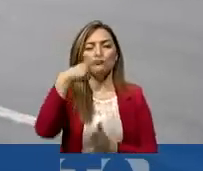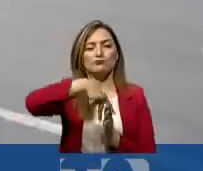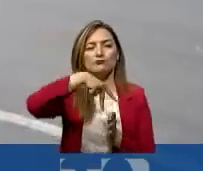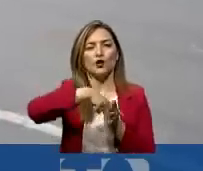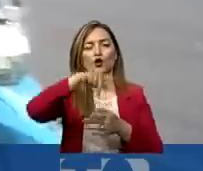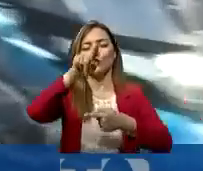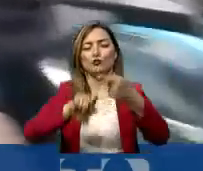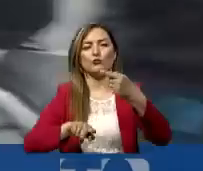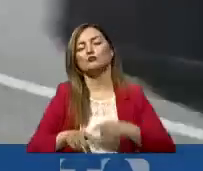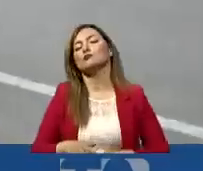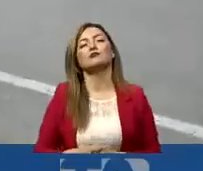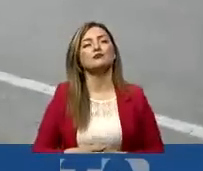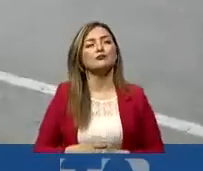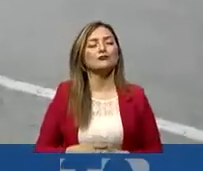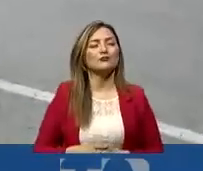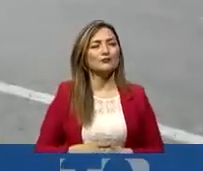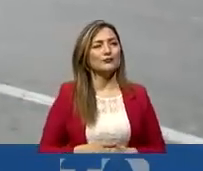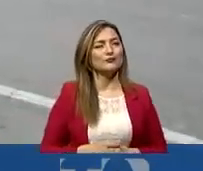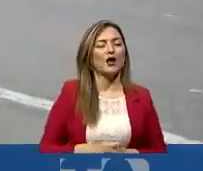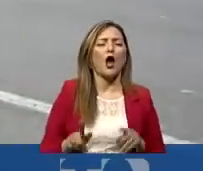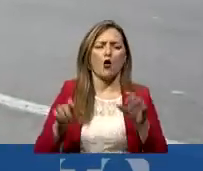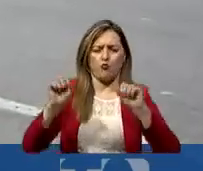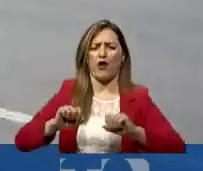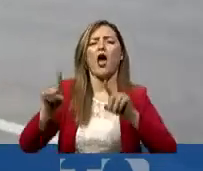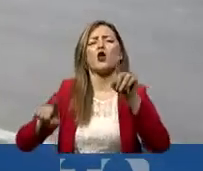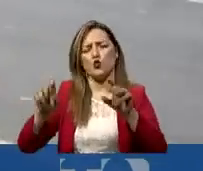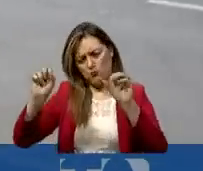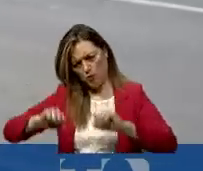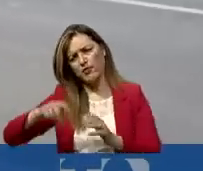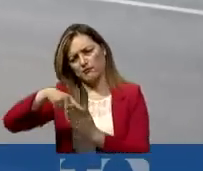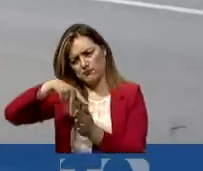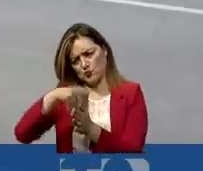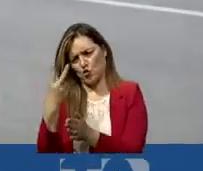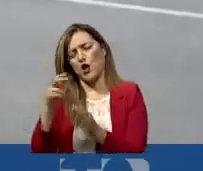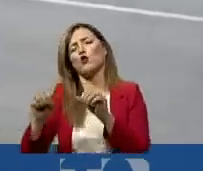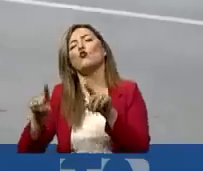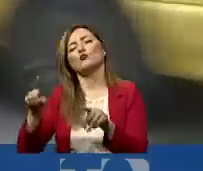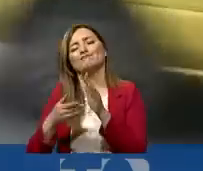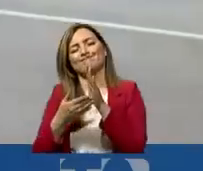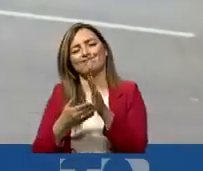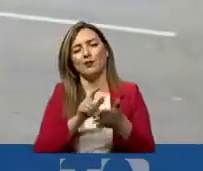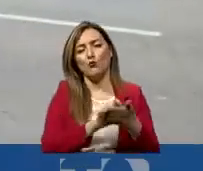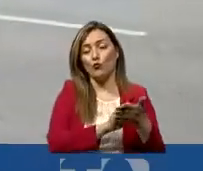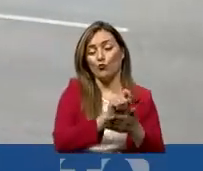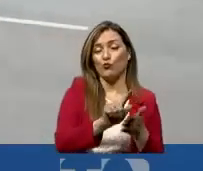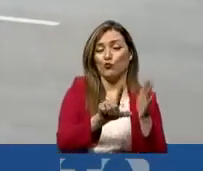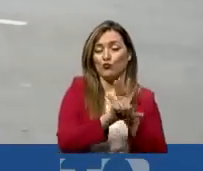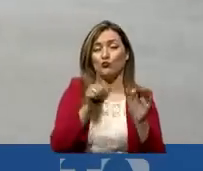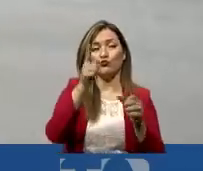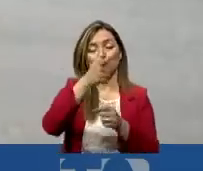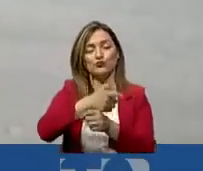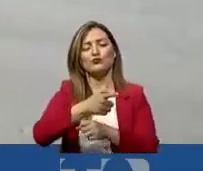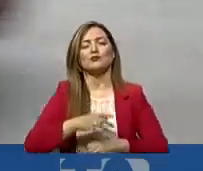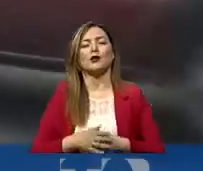en motocicleta. Como bien mencionas, hay excepciones, por ejemplo, una vez que se apruebe ya esta